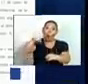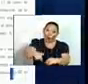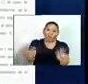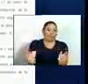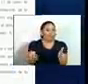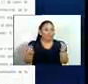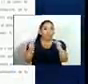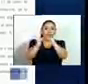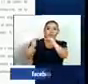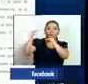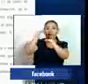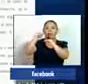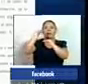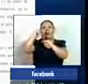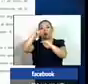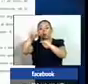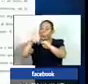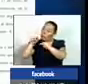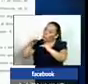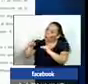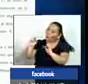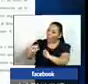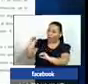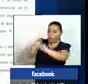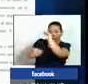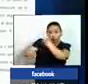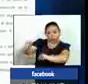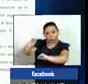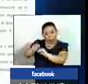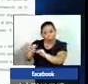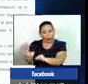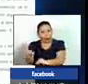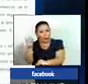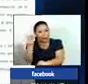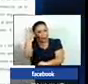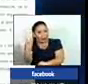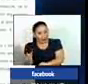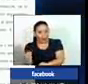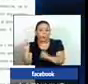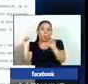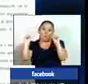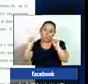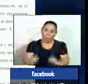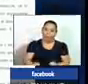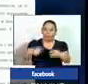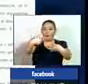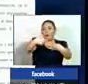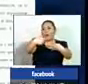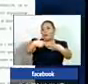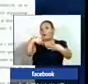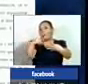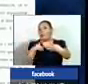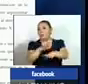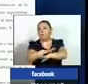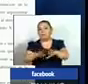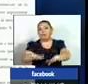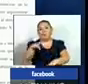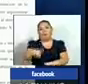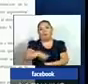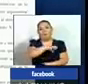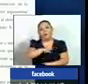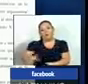Asamblea que haga las reformas pertinentes a fin de que las fechas se actualicen para que este decreto se convierta en ley de la República.